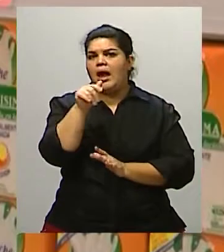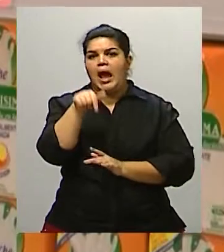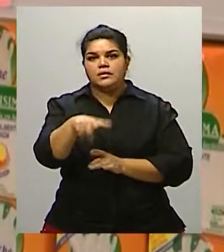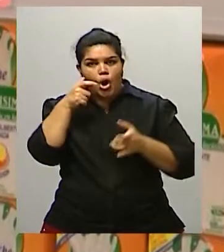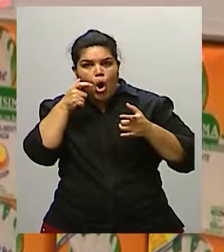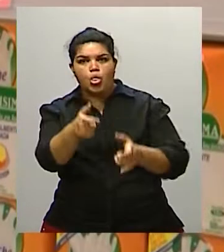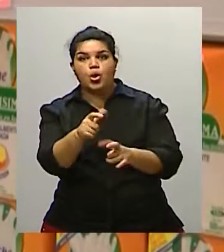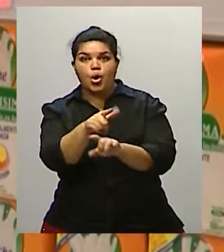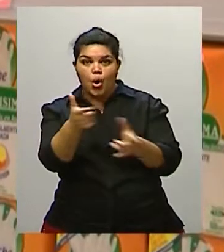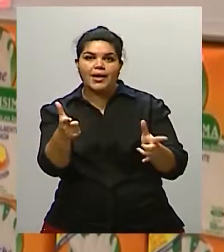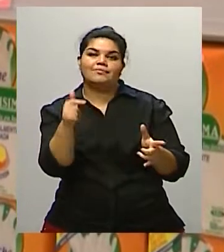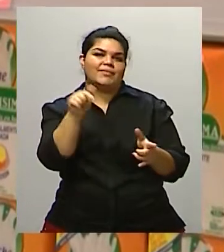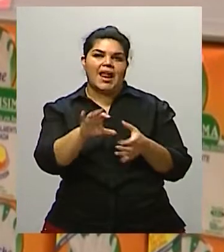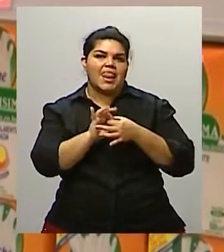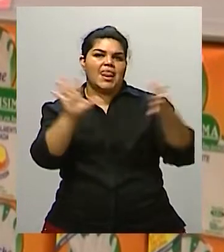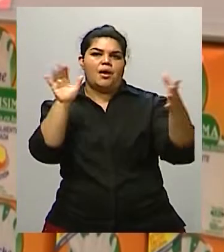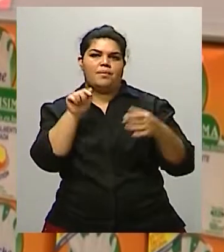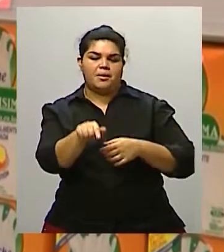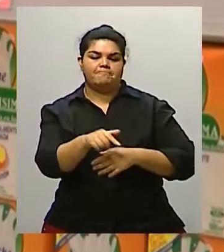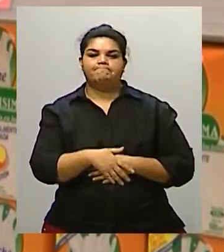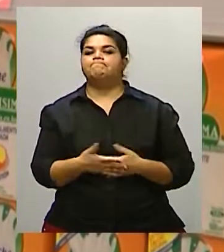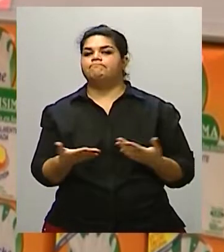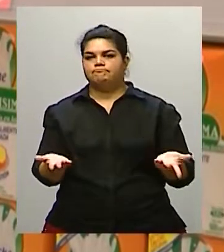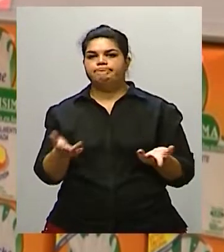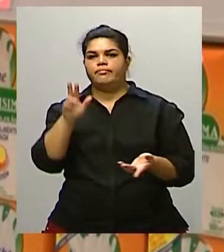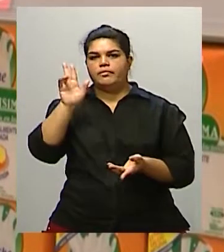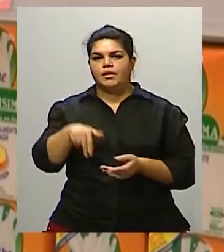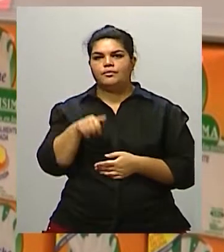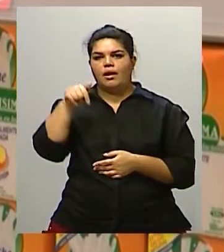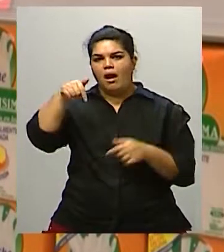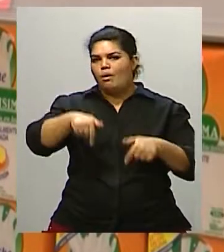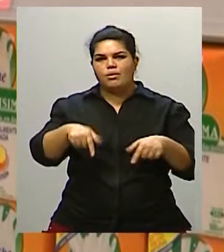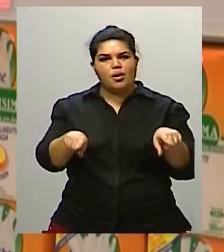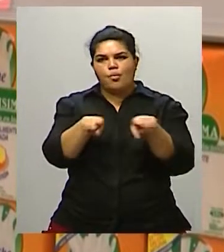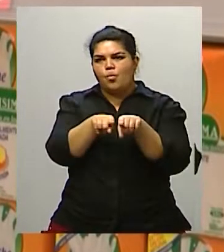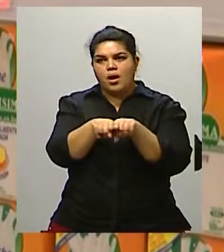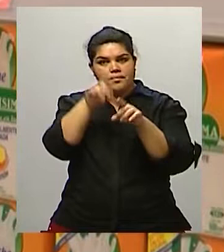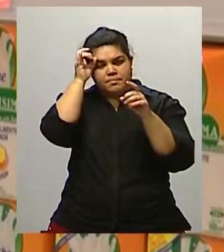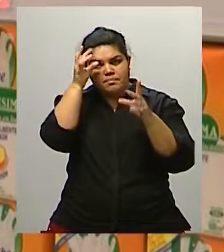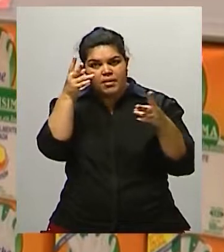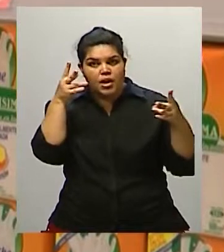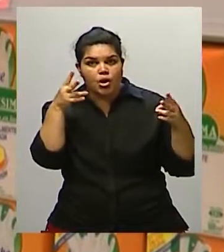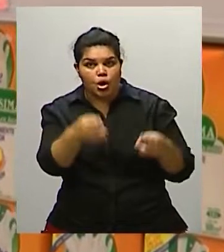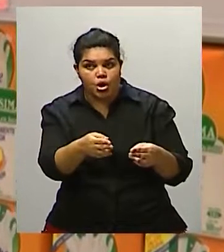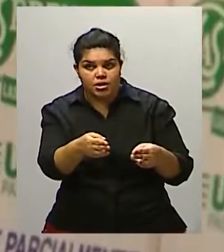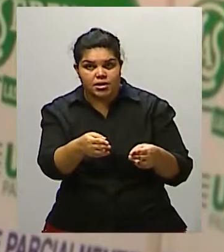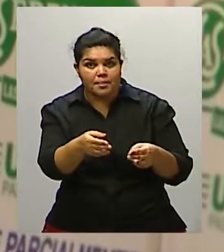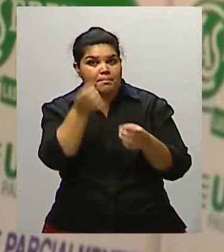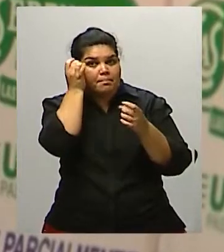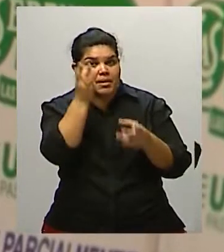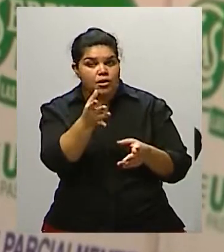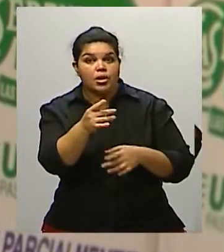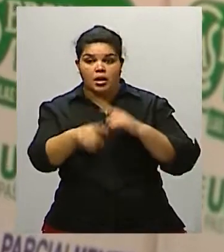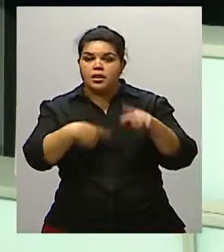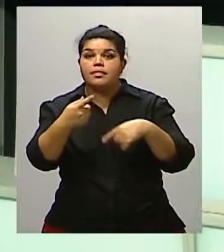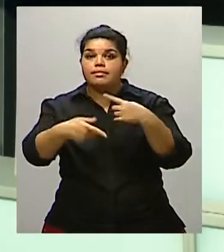a seguir hablando. Sí, vamos a seguir hablando de esto y demás. Digo, nos tenemos que ir a una pausa, perdón por la interrupción, pero bueno, vamos a seguir hablando de estos temas